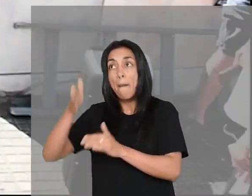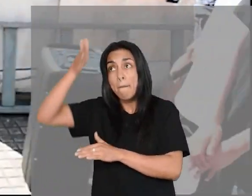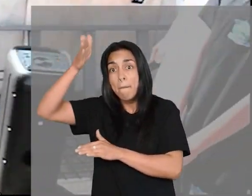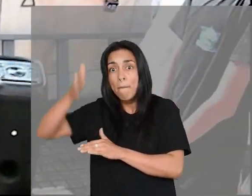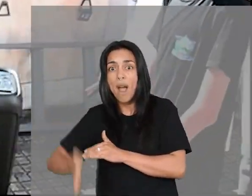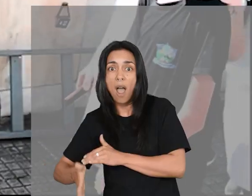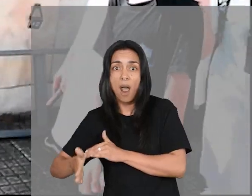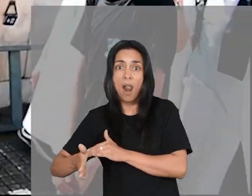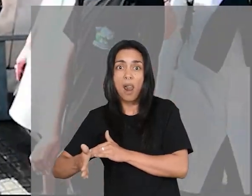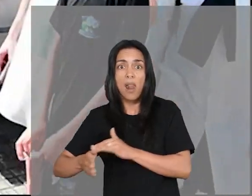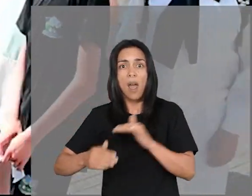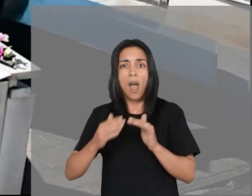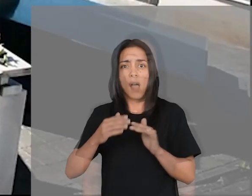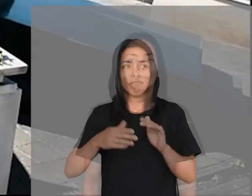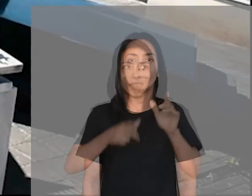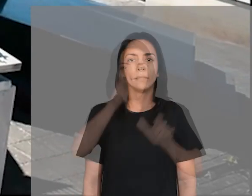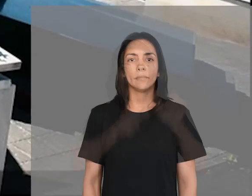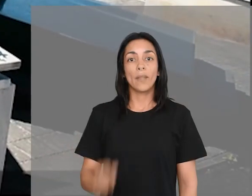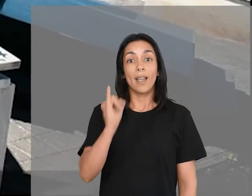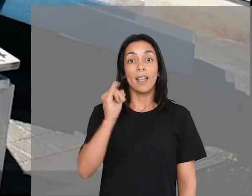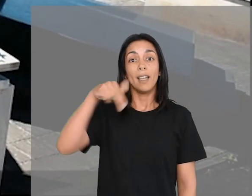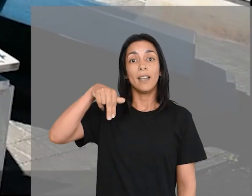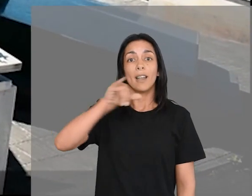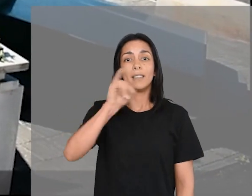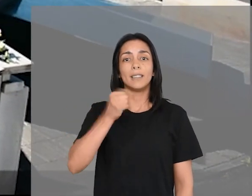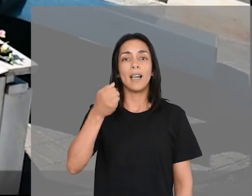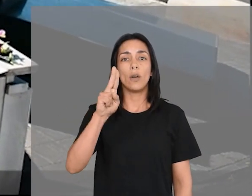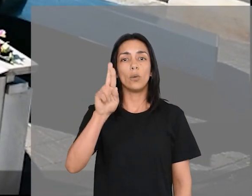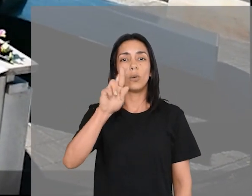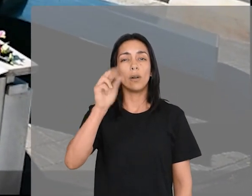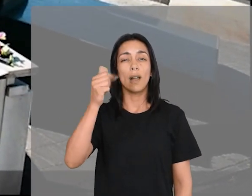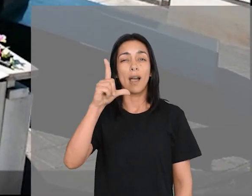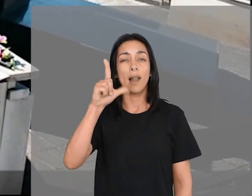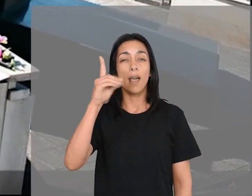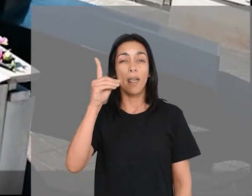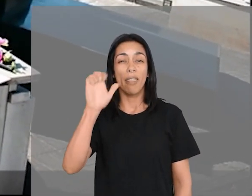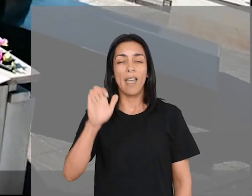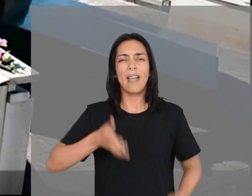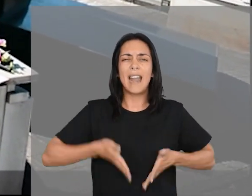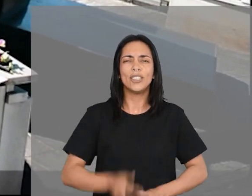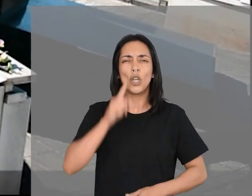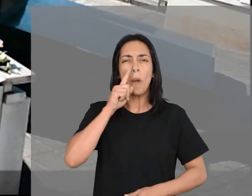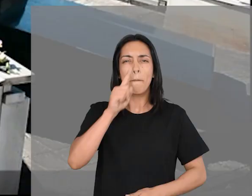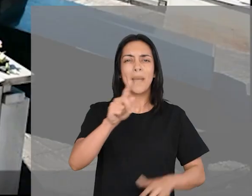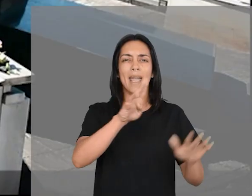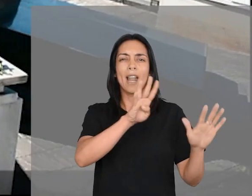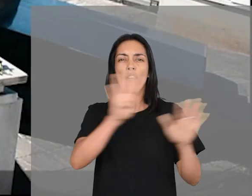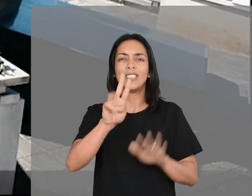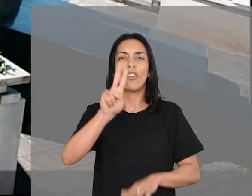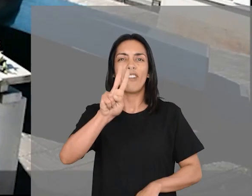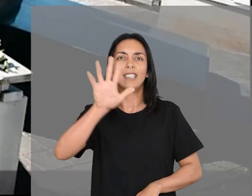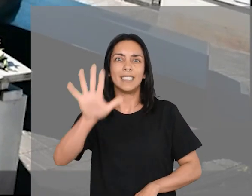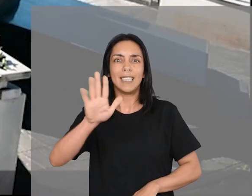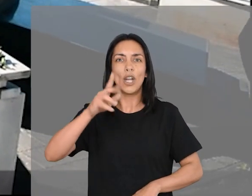más situados en el medio. Santo Miguel Insaurralde nació en 1925 en Minas. Es conocido